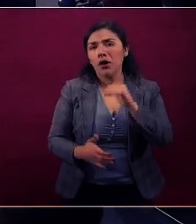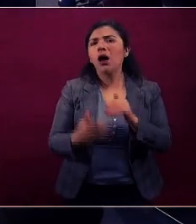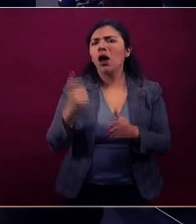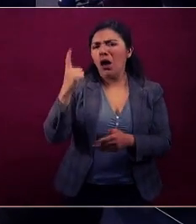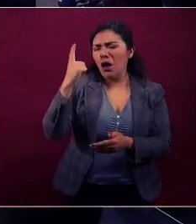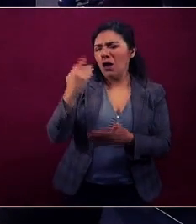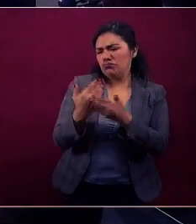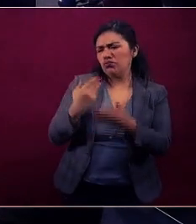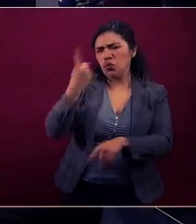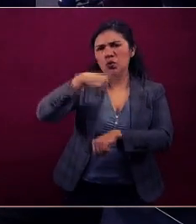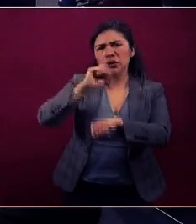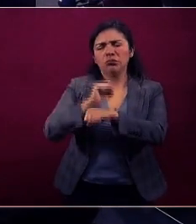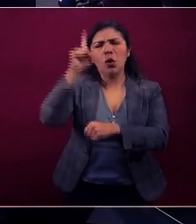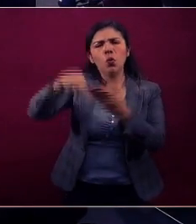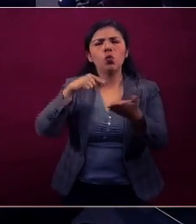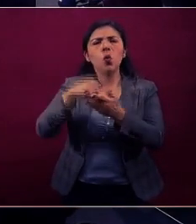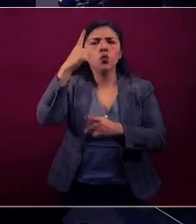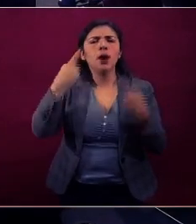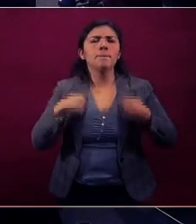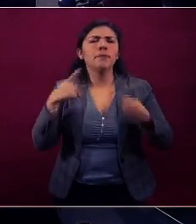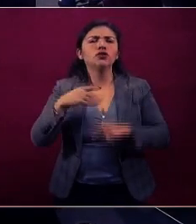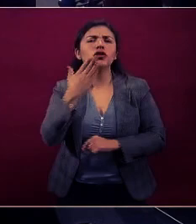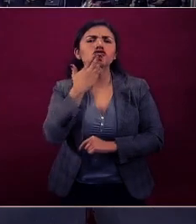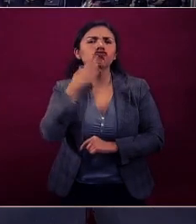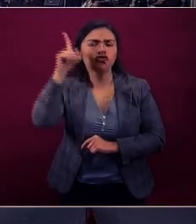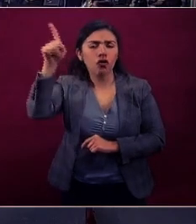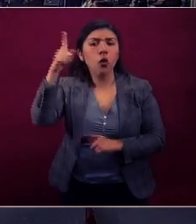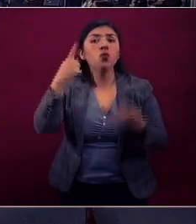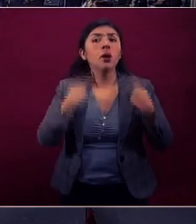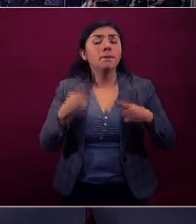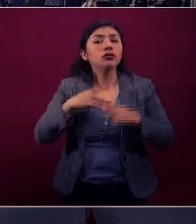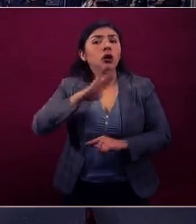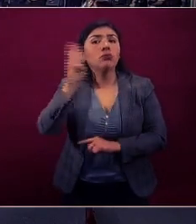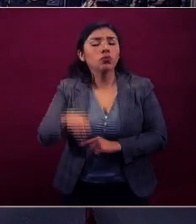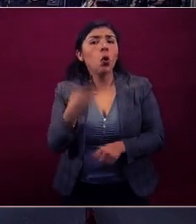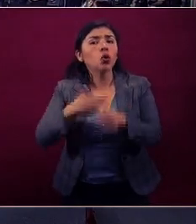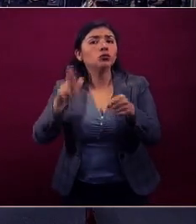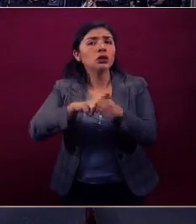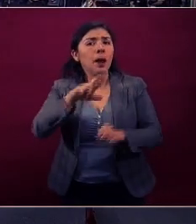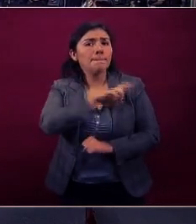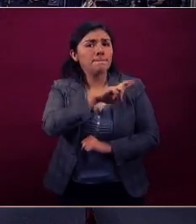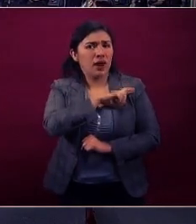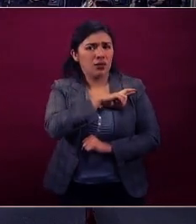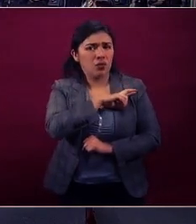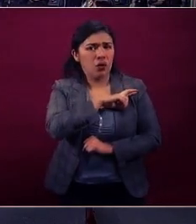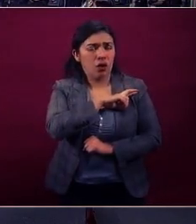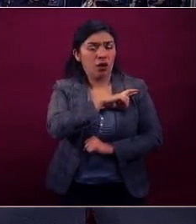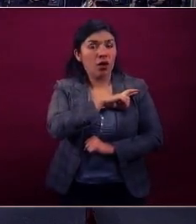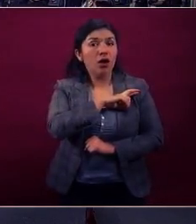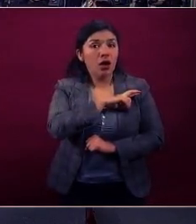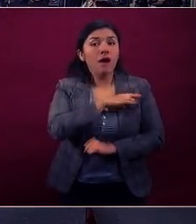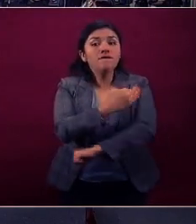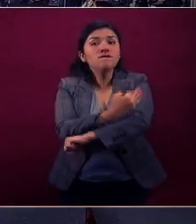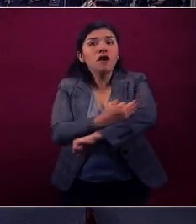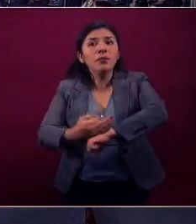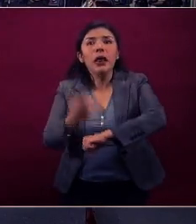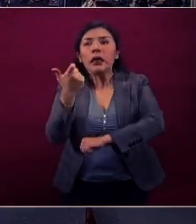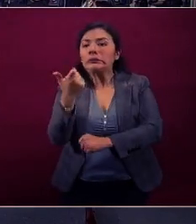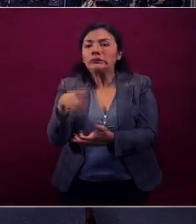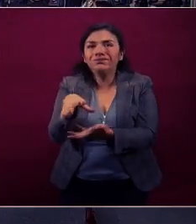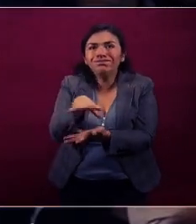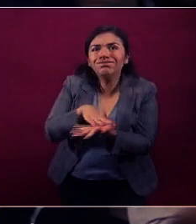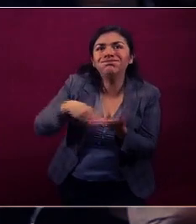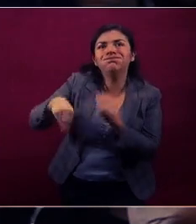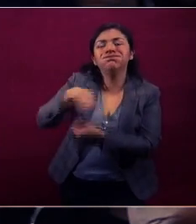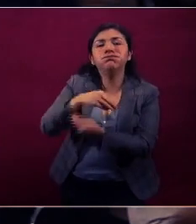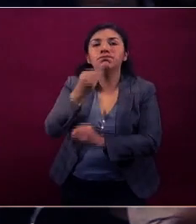en Sonora donde una persona pues falleció en un hospital privado, y era una familia de escasos recursos y